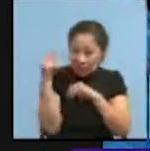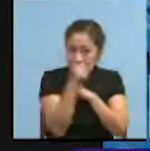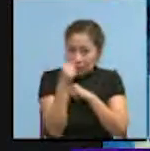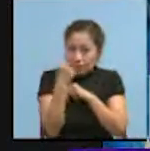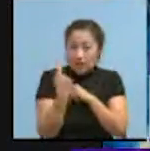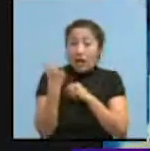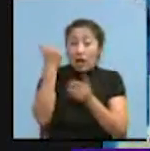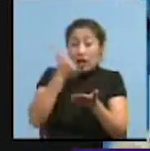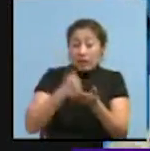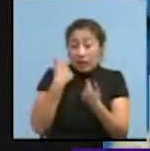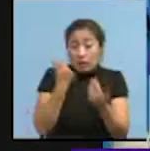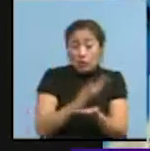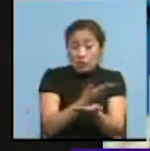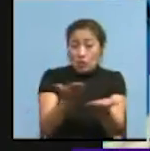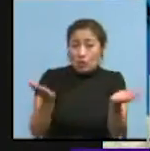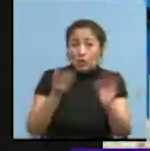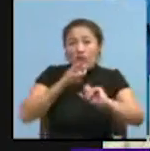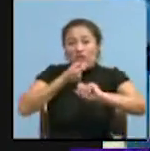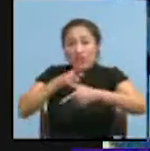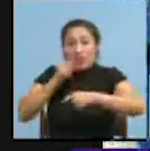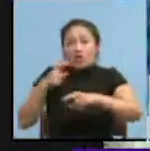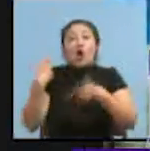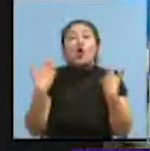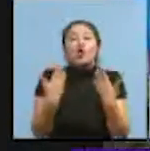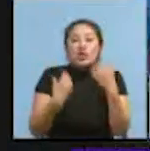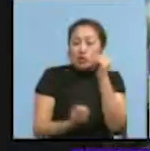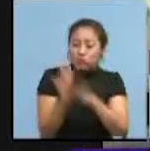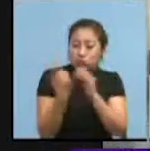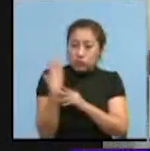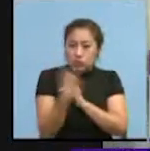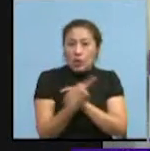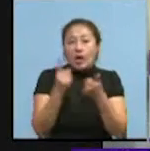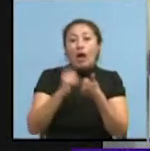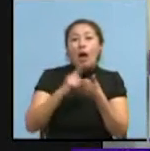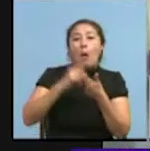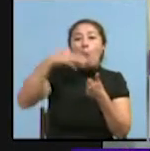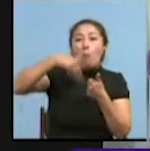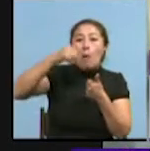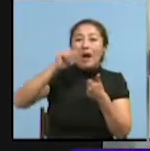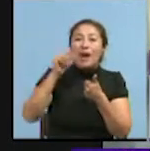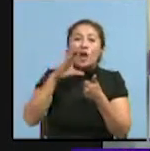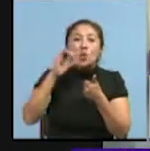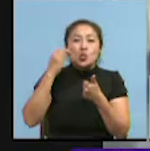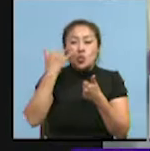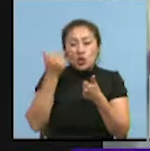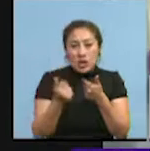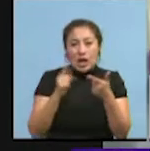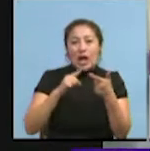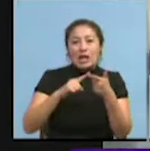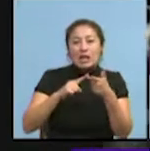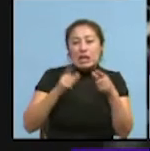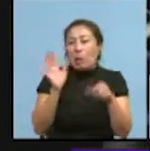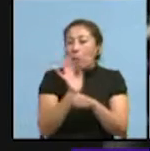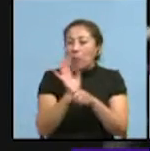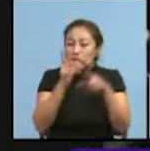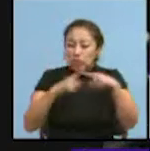Acá estamos ahora exponiendo y vendiendo nuestros productos. Tenemos maracuyá, tenemos anco,